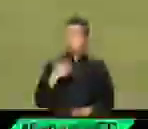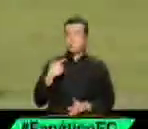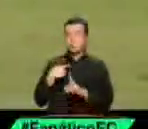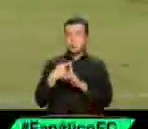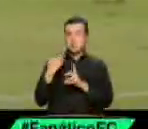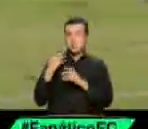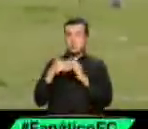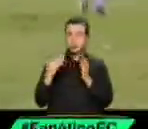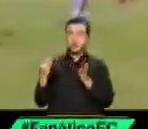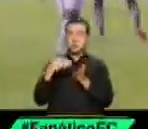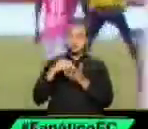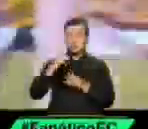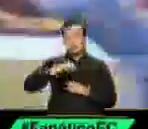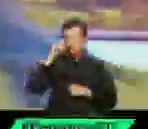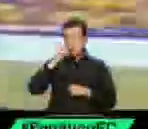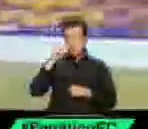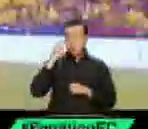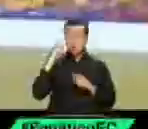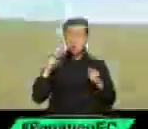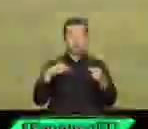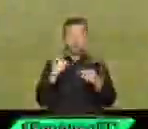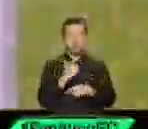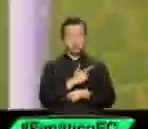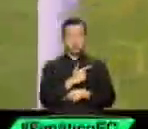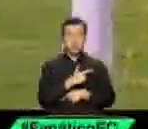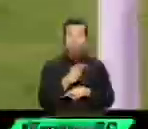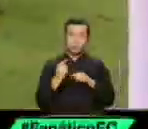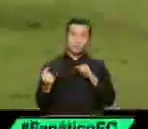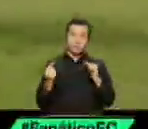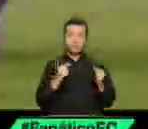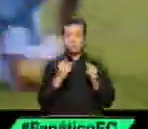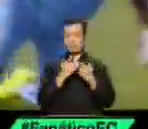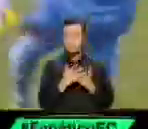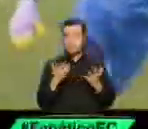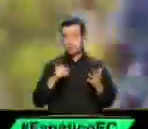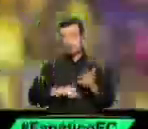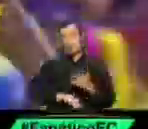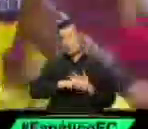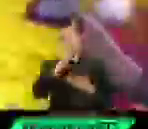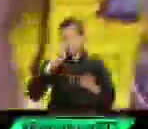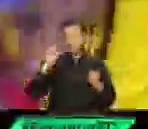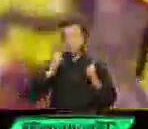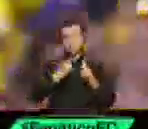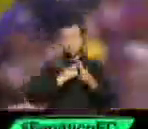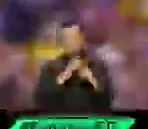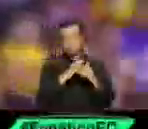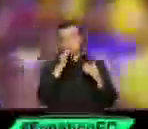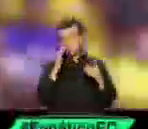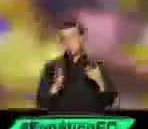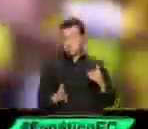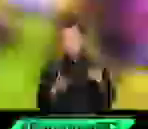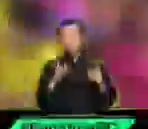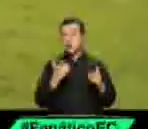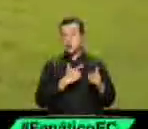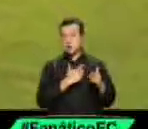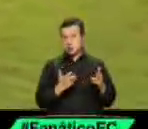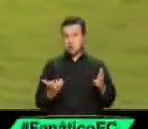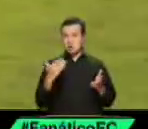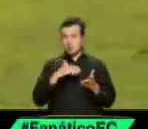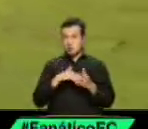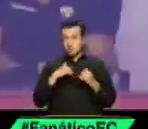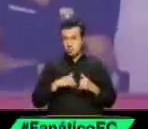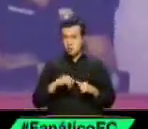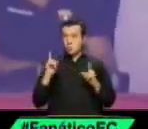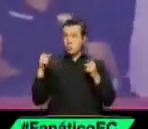retomar la senda de la victoria cuando enfrenten a los dirigidos por Pablo Repetto, que son los ganadores de la primera etapa. Liga busca repetir ese logro para